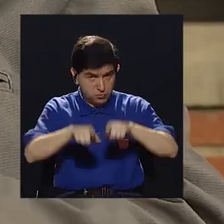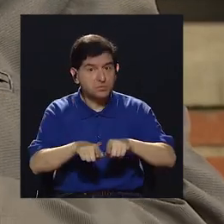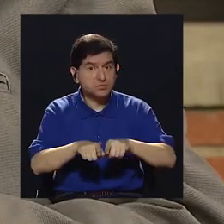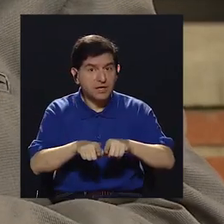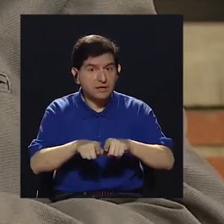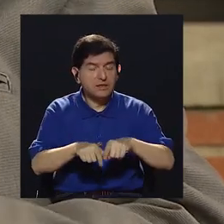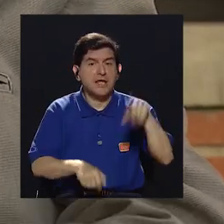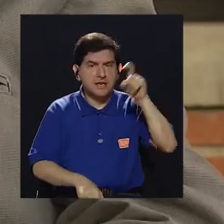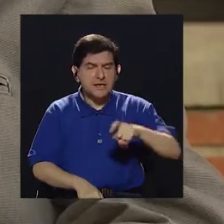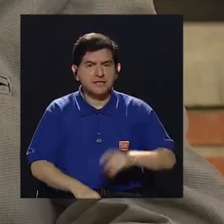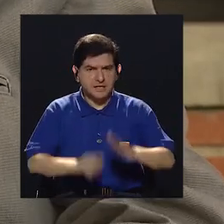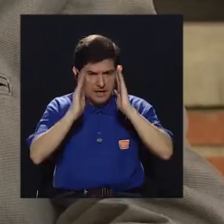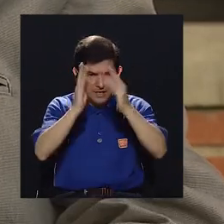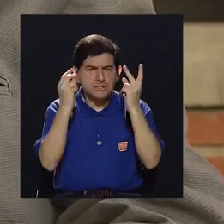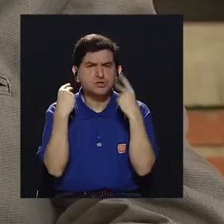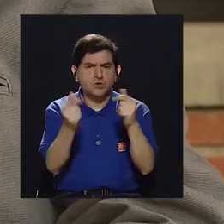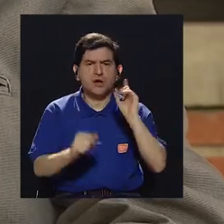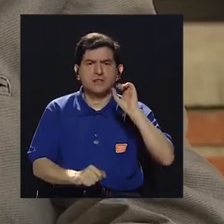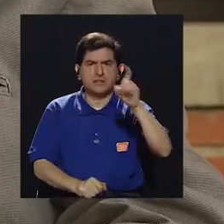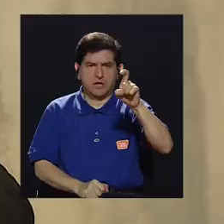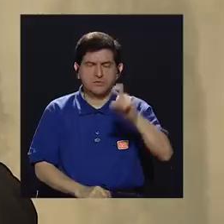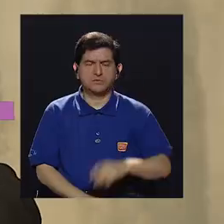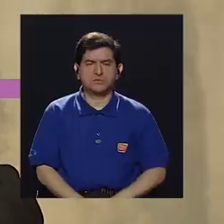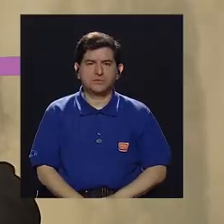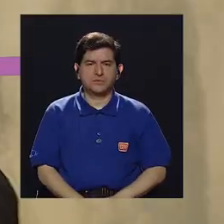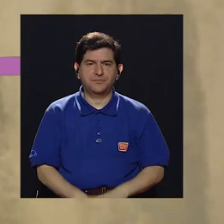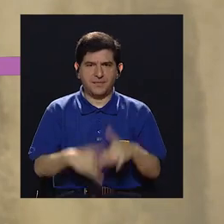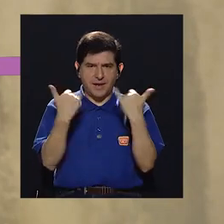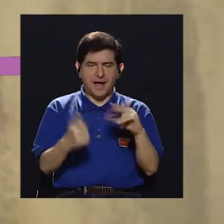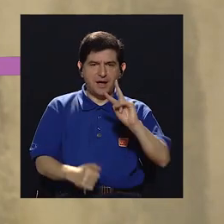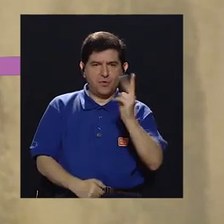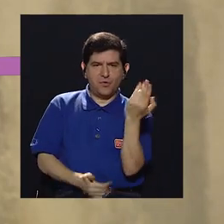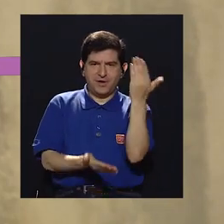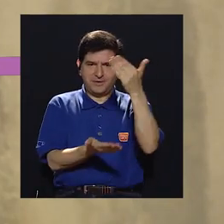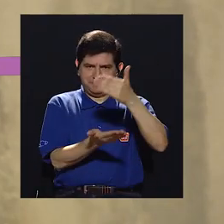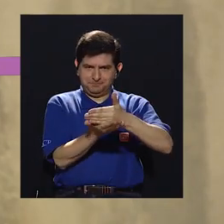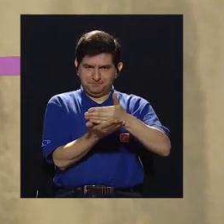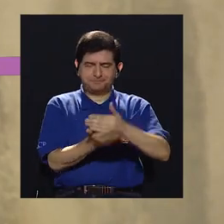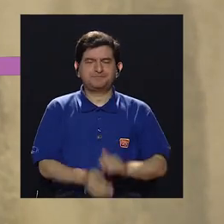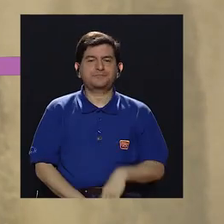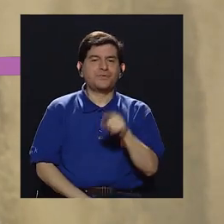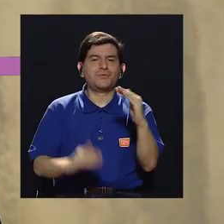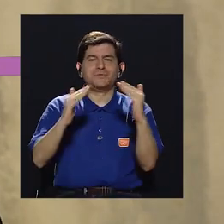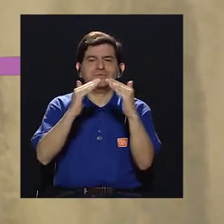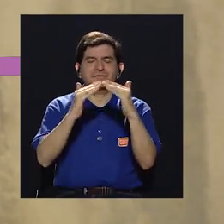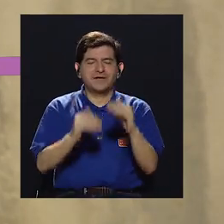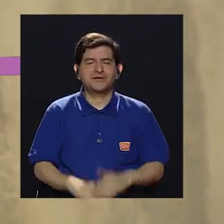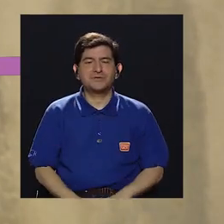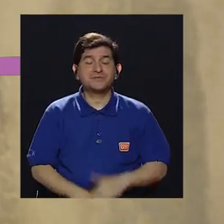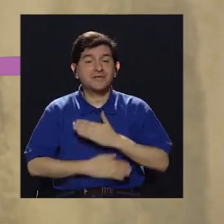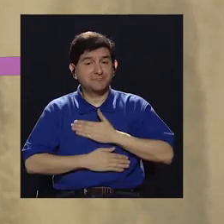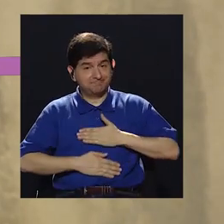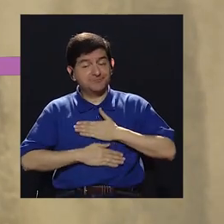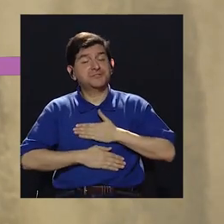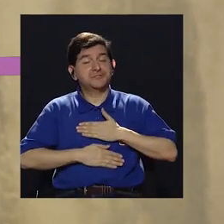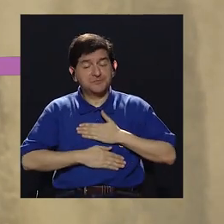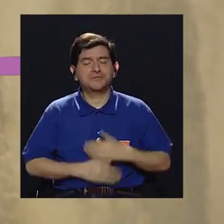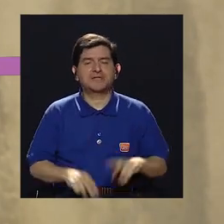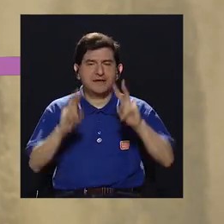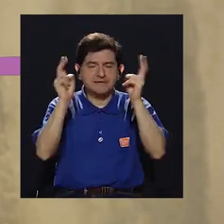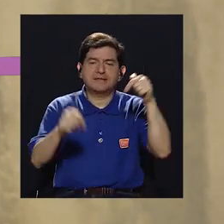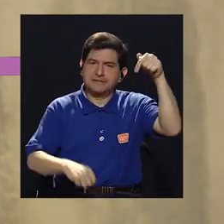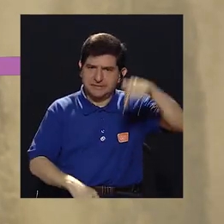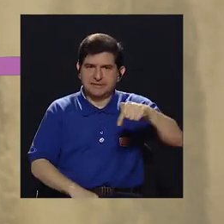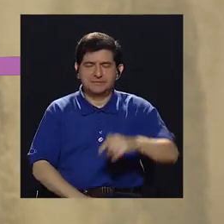se presenta, hay que diagnosticarlo rápido. Claro. Vamos a hacer acá una segunda pausa y en sus hogares. Esperamos que estén disfrutando